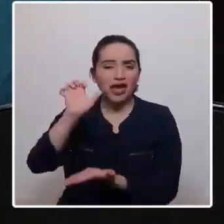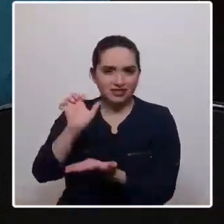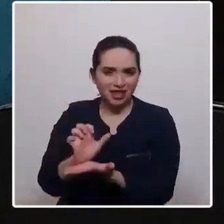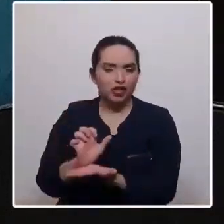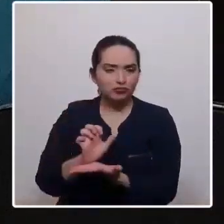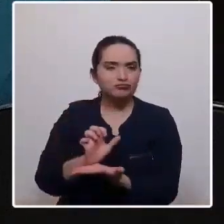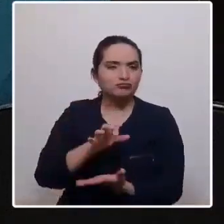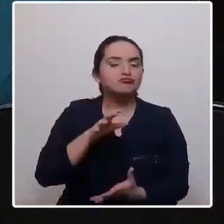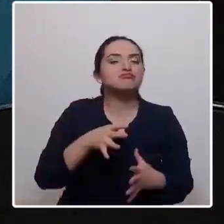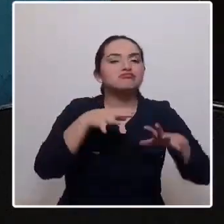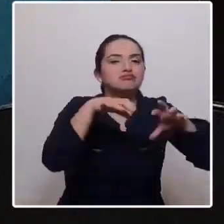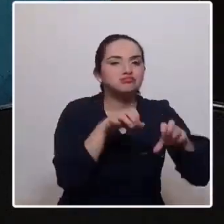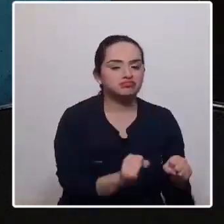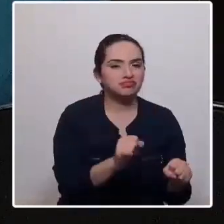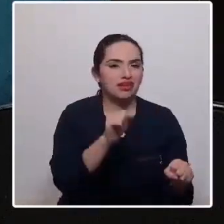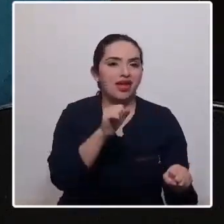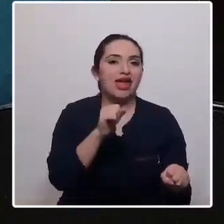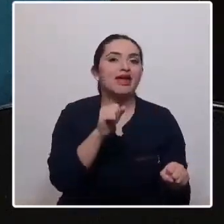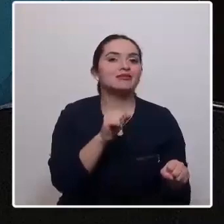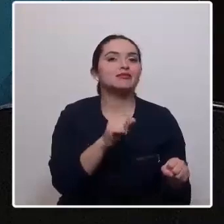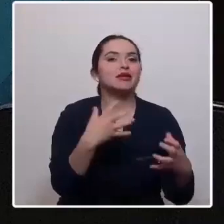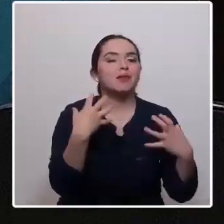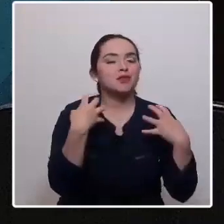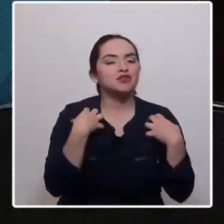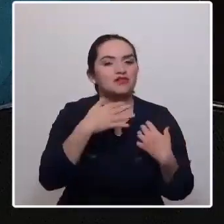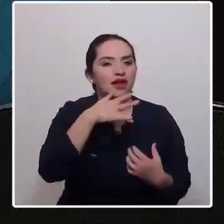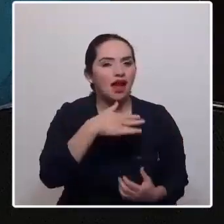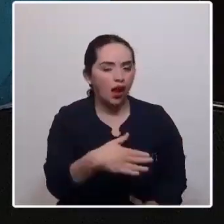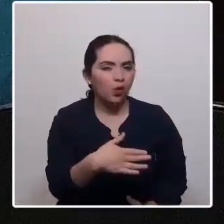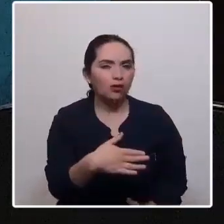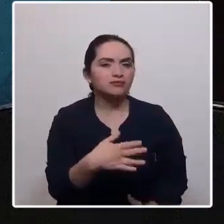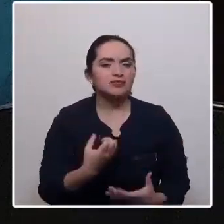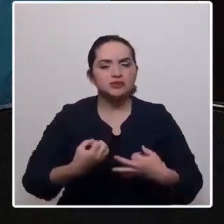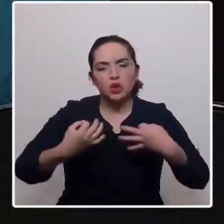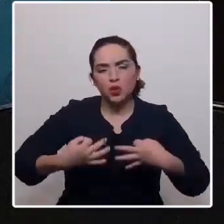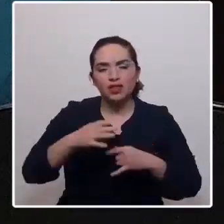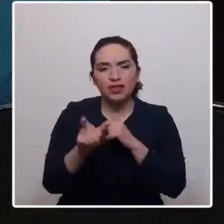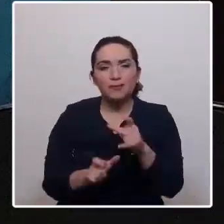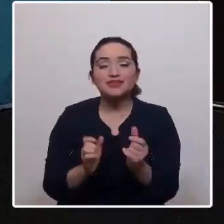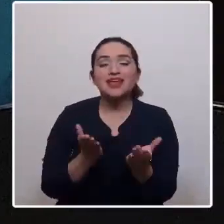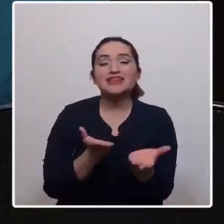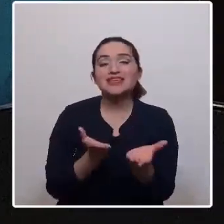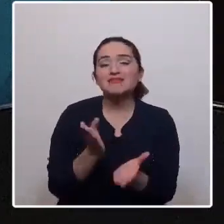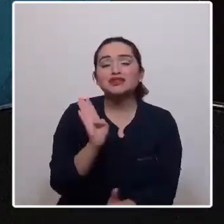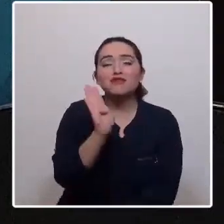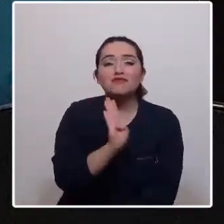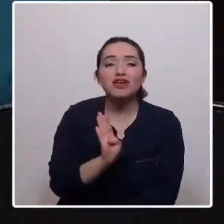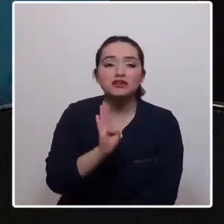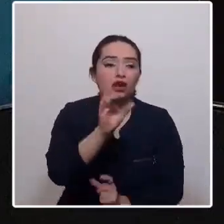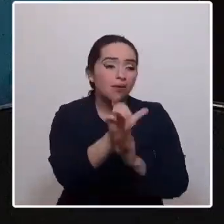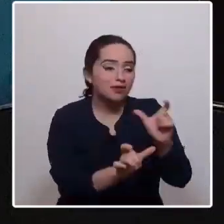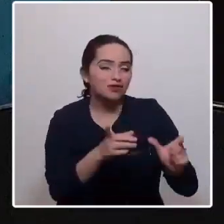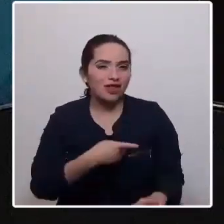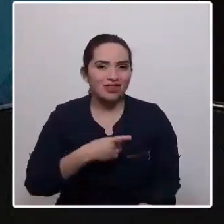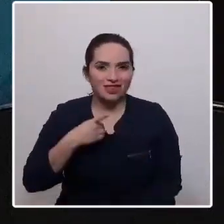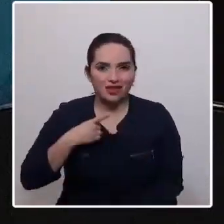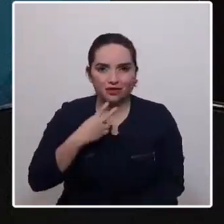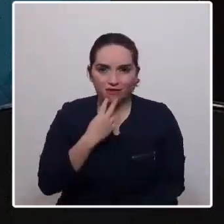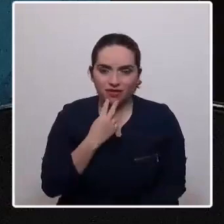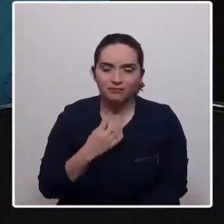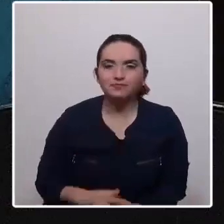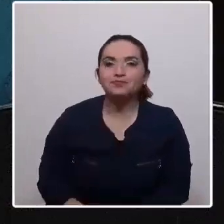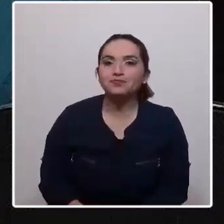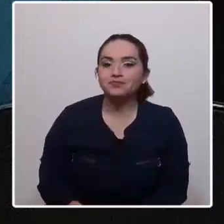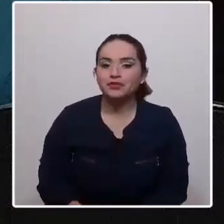por la remunicipalización y la seguridad de las personas en estos servicios básicos para la dignidad de las personas. Por otro lado,